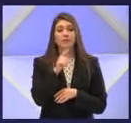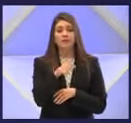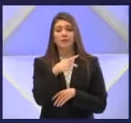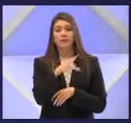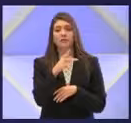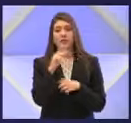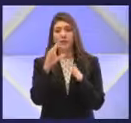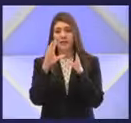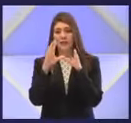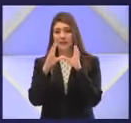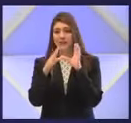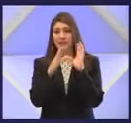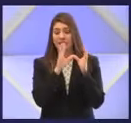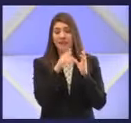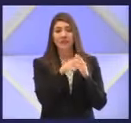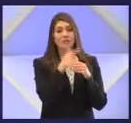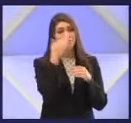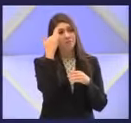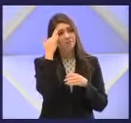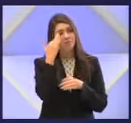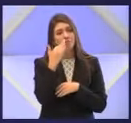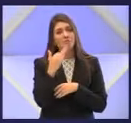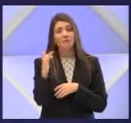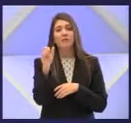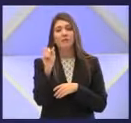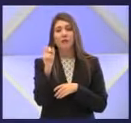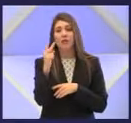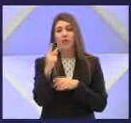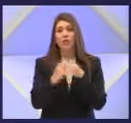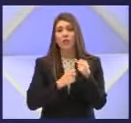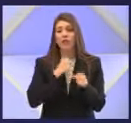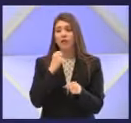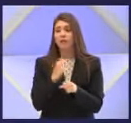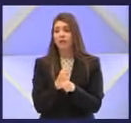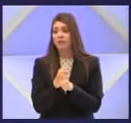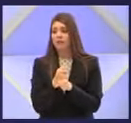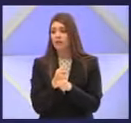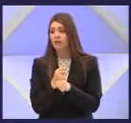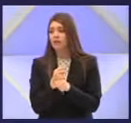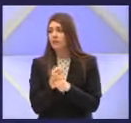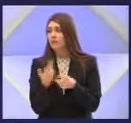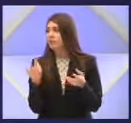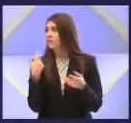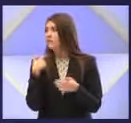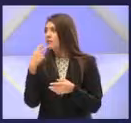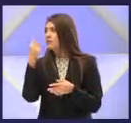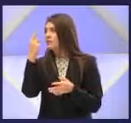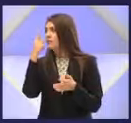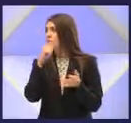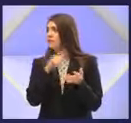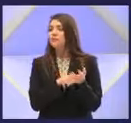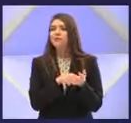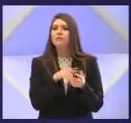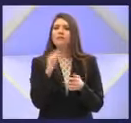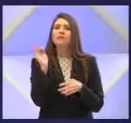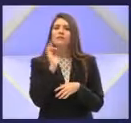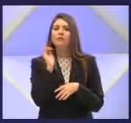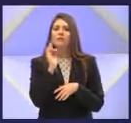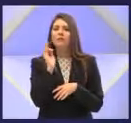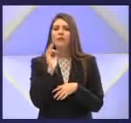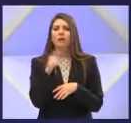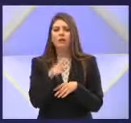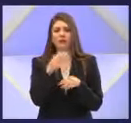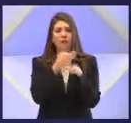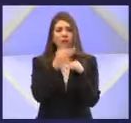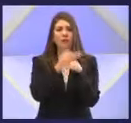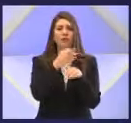sputnik pues no sé en qué generación sería pero creo y coincido con el doctor mendieta que tal vez sería la la 4g porque